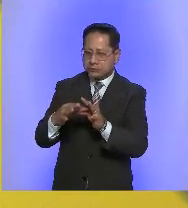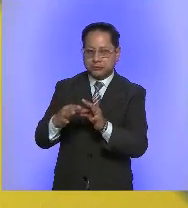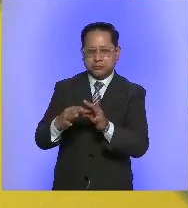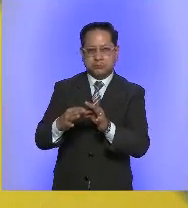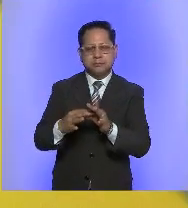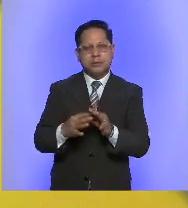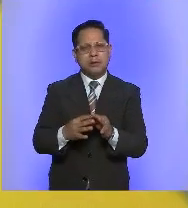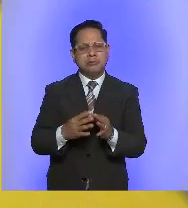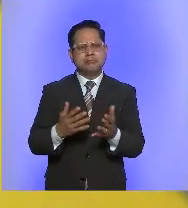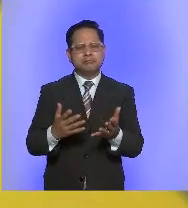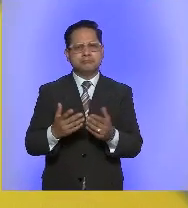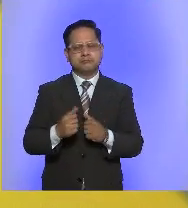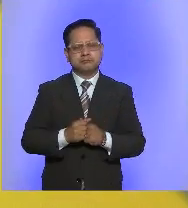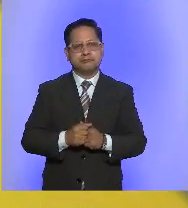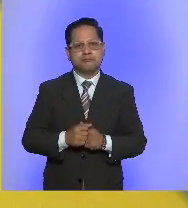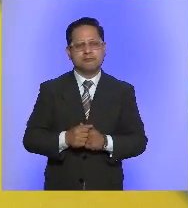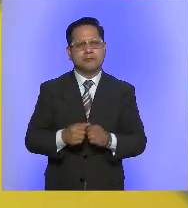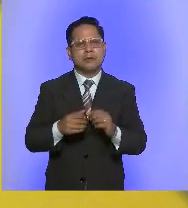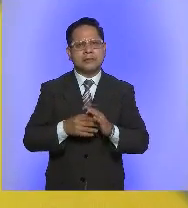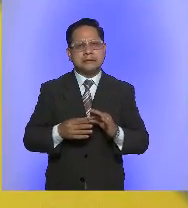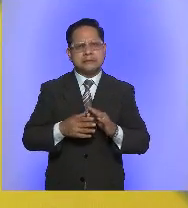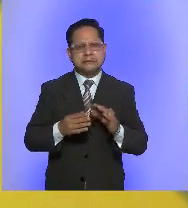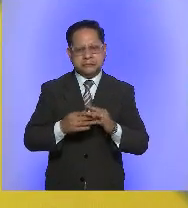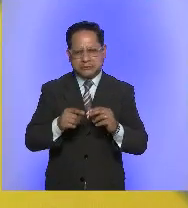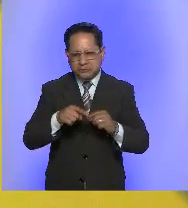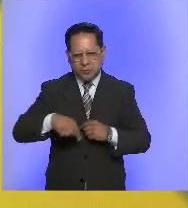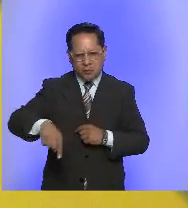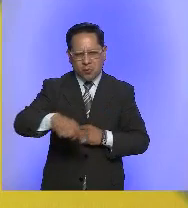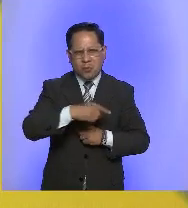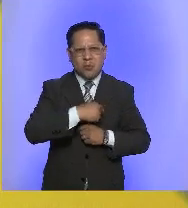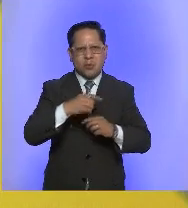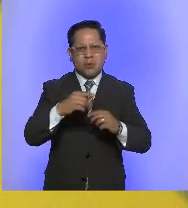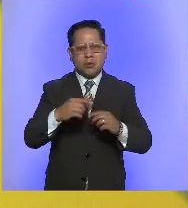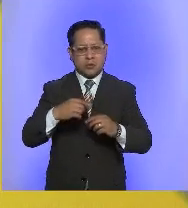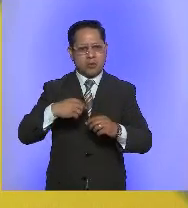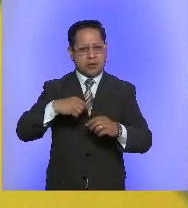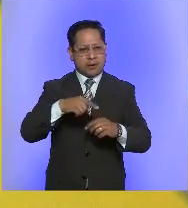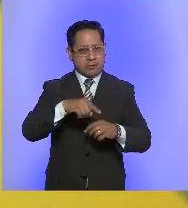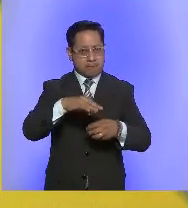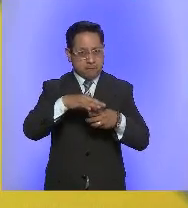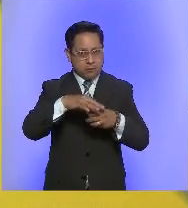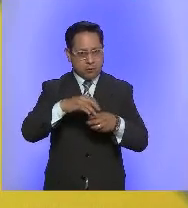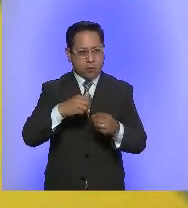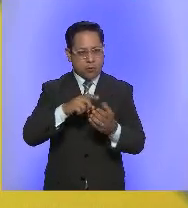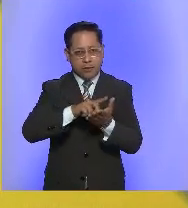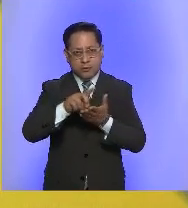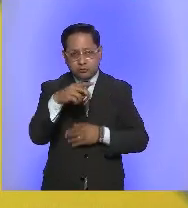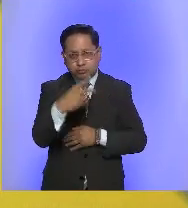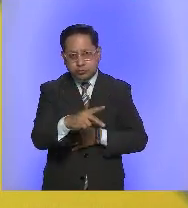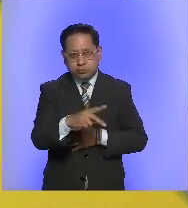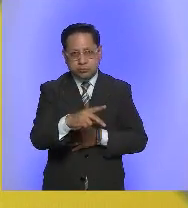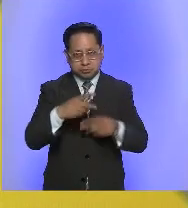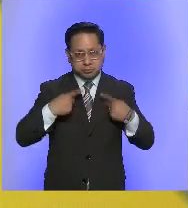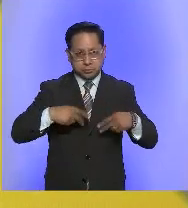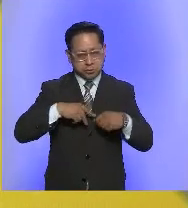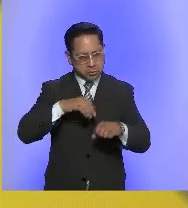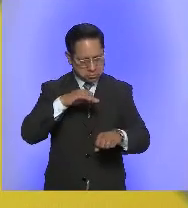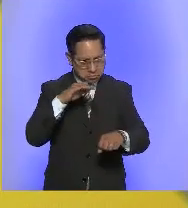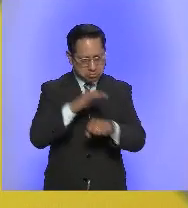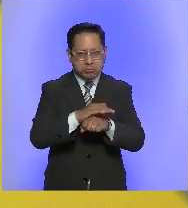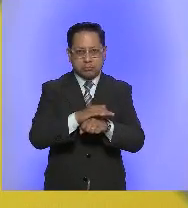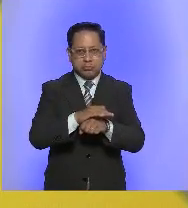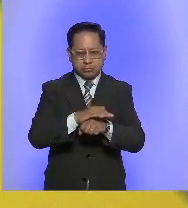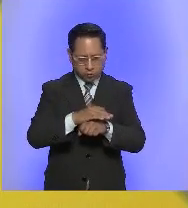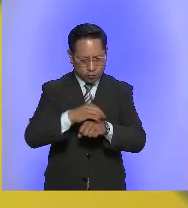organismos electorales protegemos a cabalidad los derechos políticos electorales de la ciudadanía. Y que en el caso